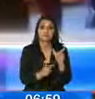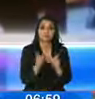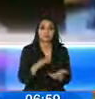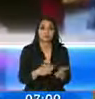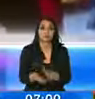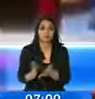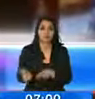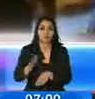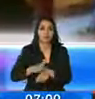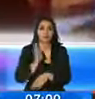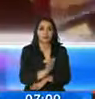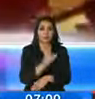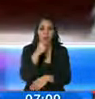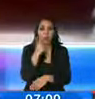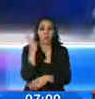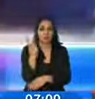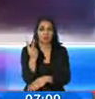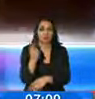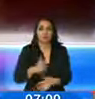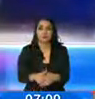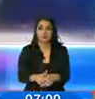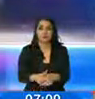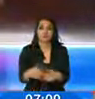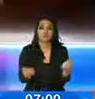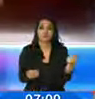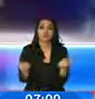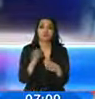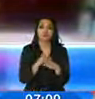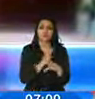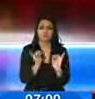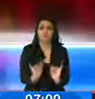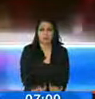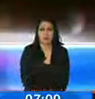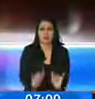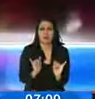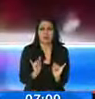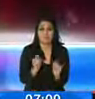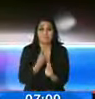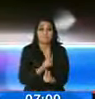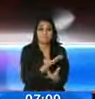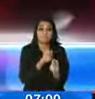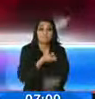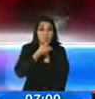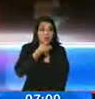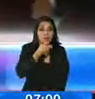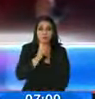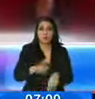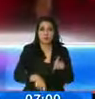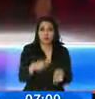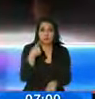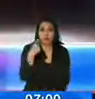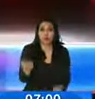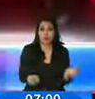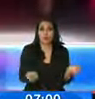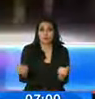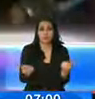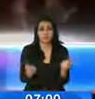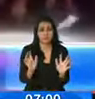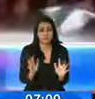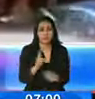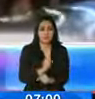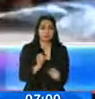fallecidas de sexo masculino. El chofer del bus se quedó en el sitio y no pudo dar sus versiones. Que se encuentre el señor un poco lo que es en el estado de